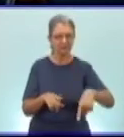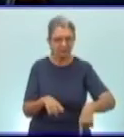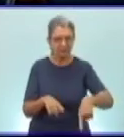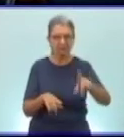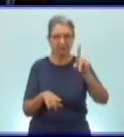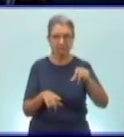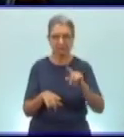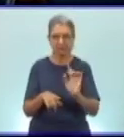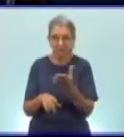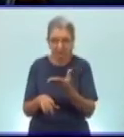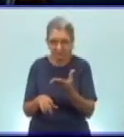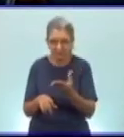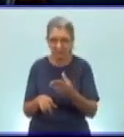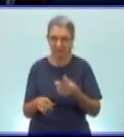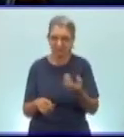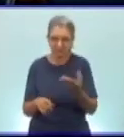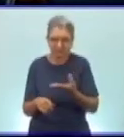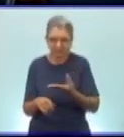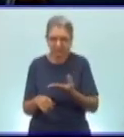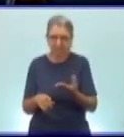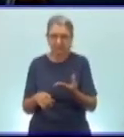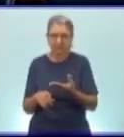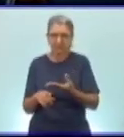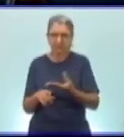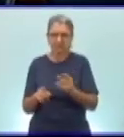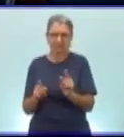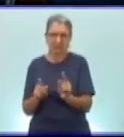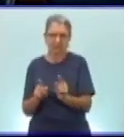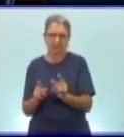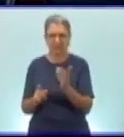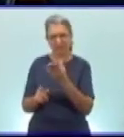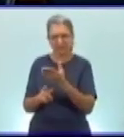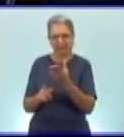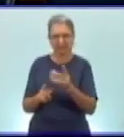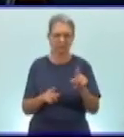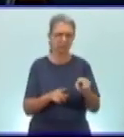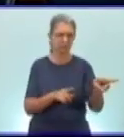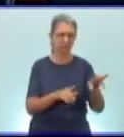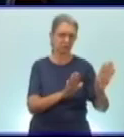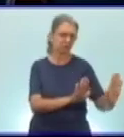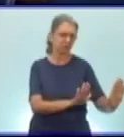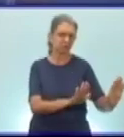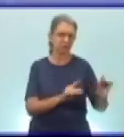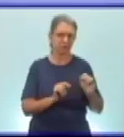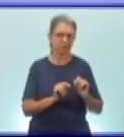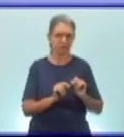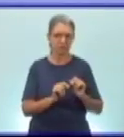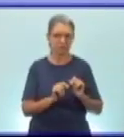hago realmente rápido, es el pequeño el que se dispara y los otros dos se detienen.